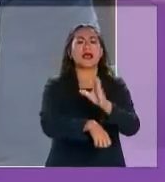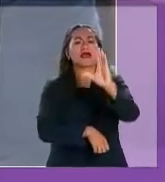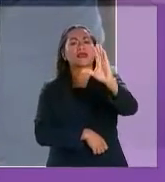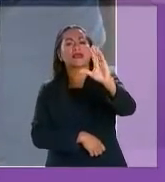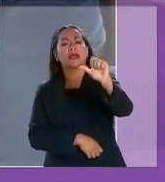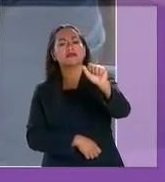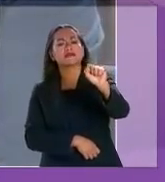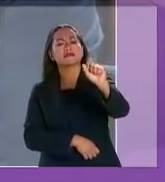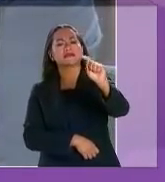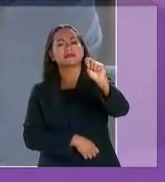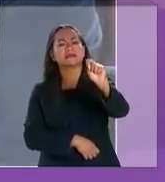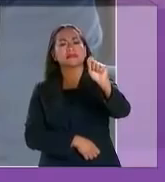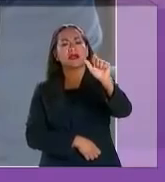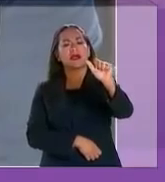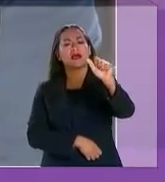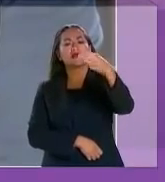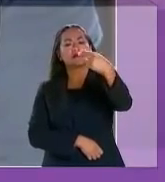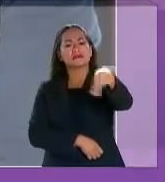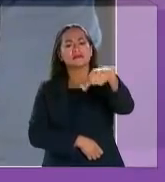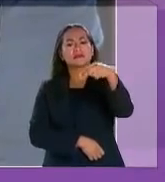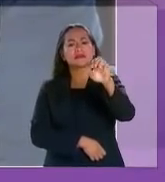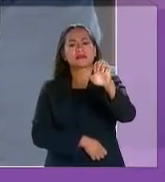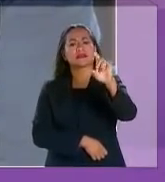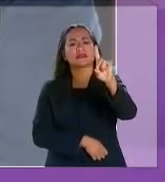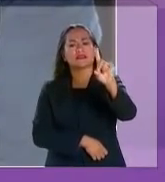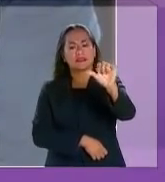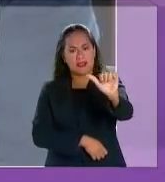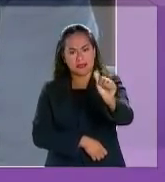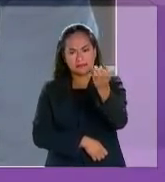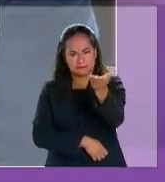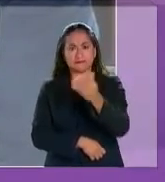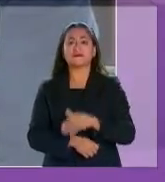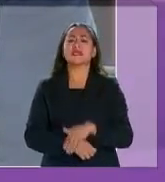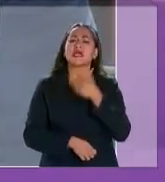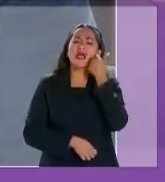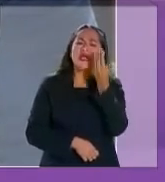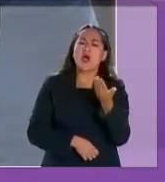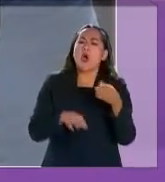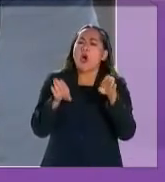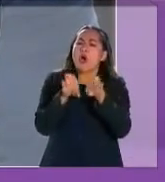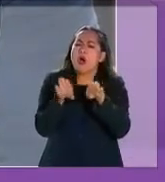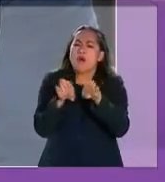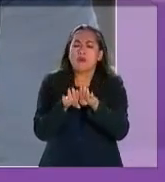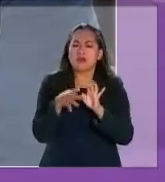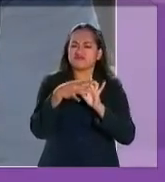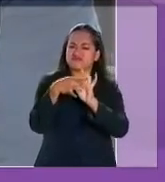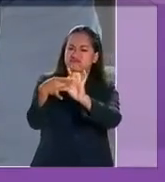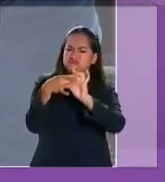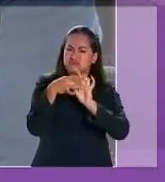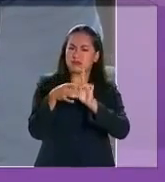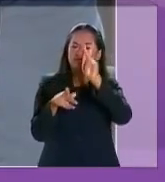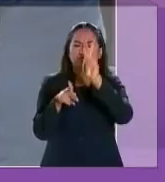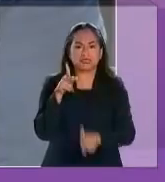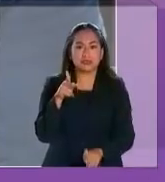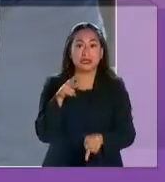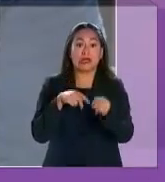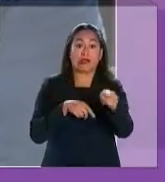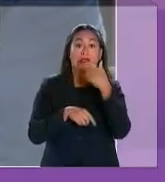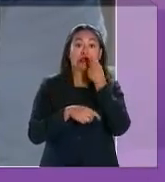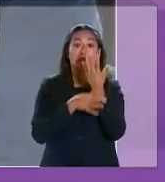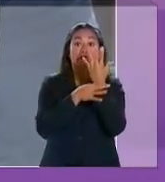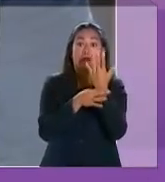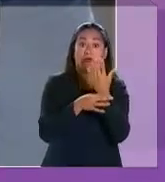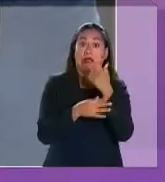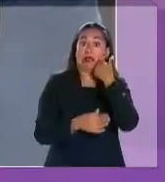línea roja e incluso suspender temas de cooperación yo quiero saber hoy aquí si usted va a suspender temas de cooperación si el señor trump insiste